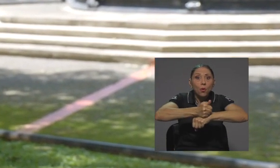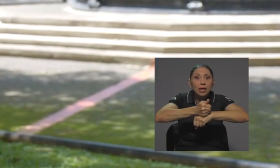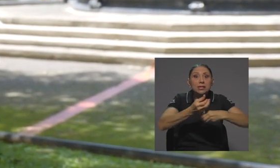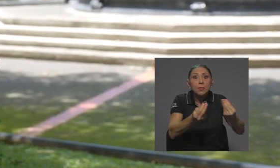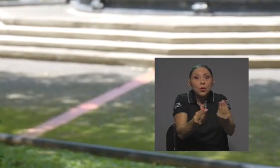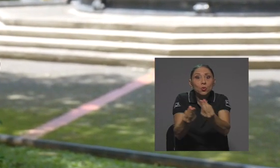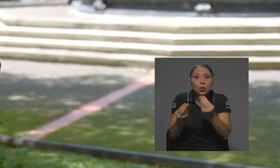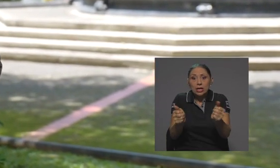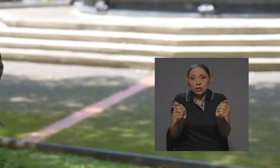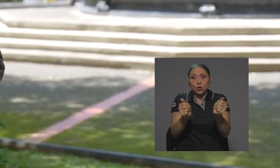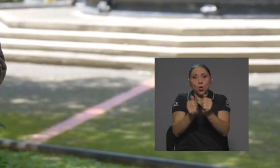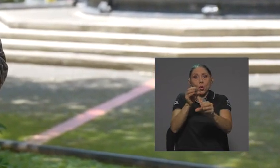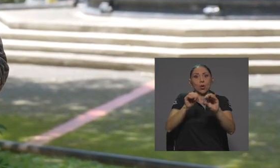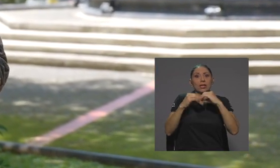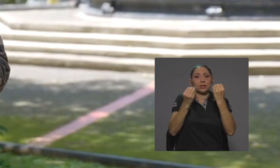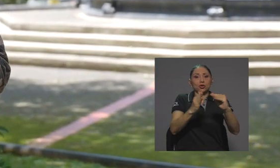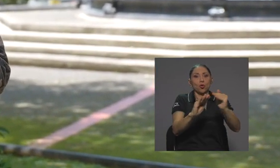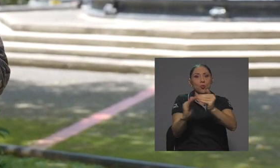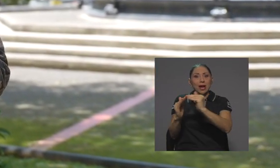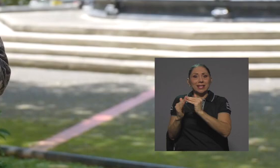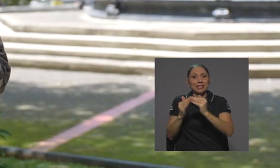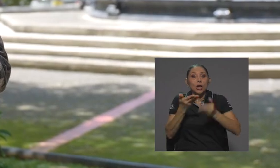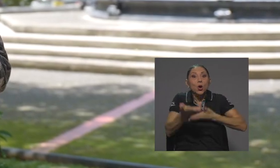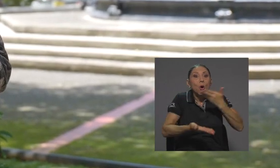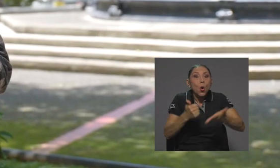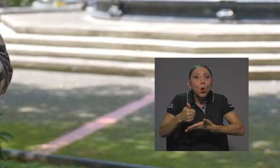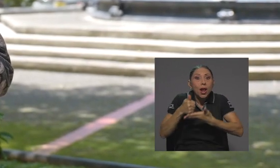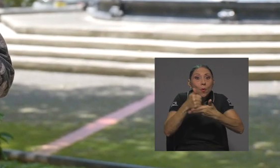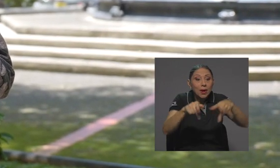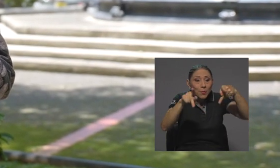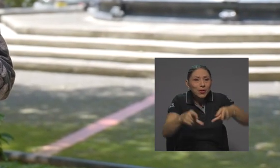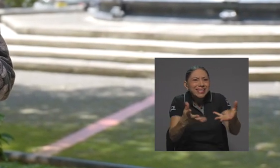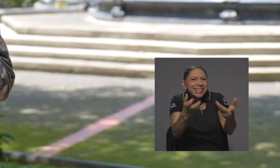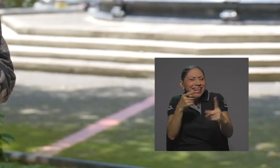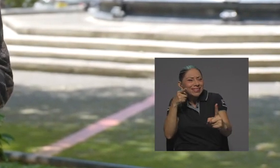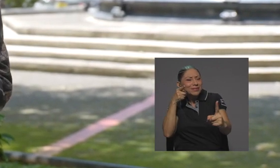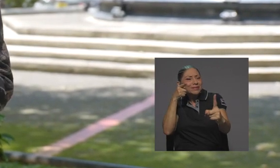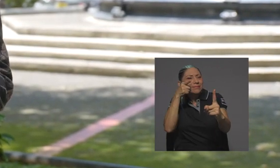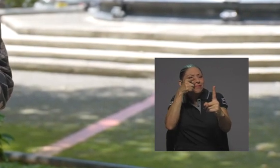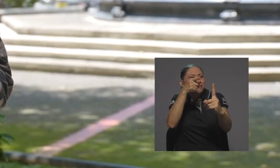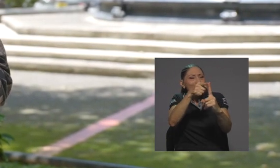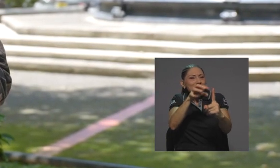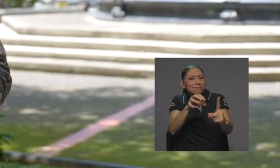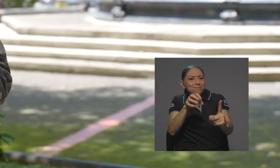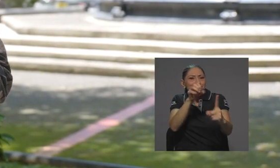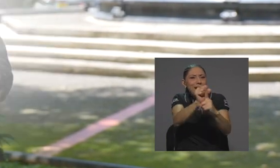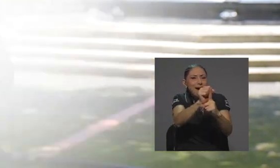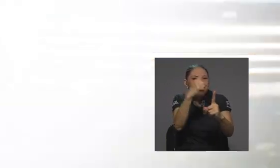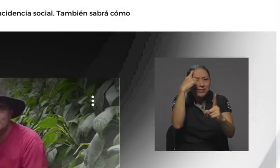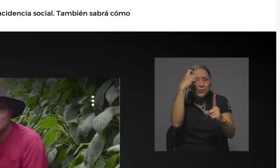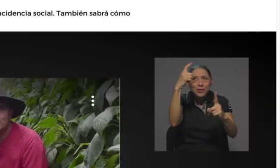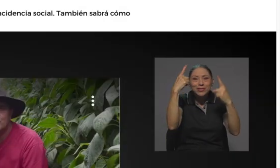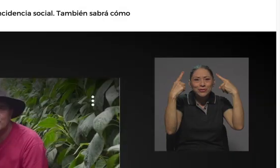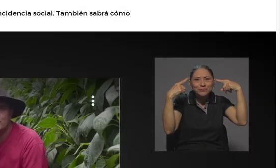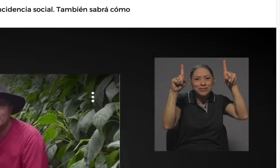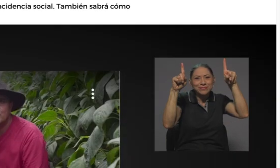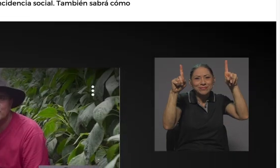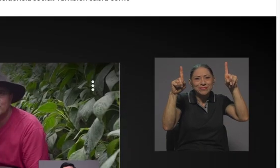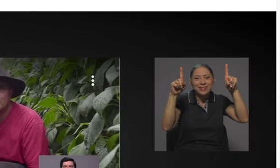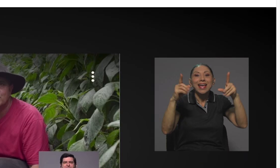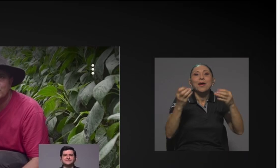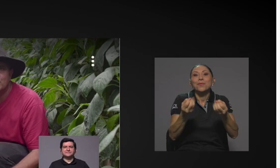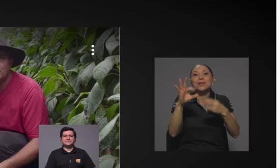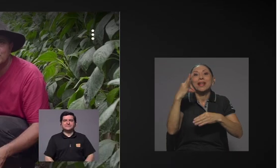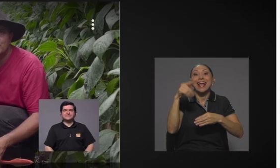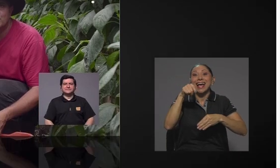comunales. Colabora con la población que busca lograr sus metas y consolidar sus sueños de muchas maneras. Así lo narra la